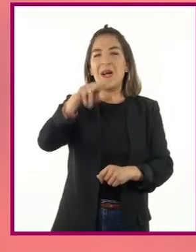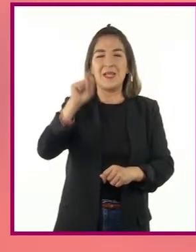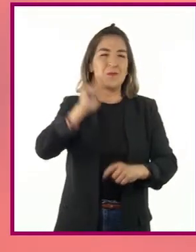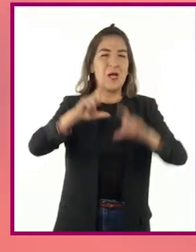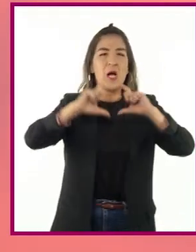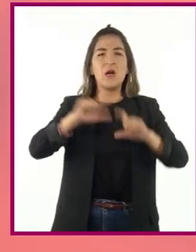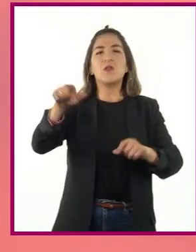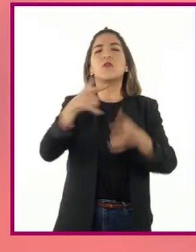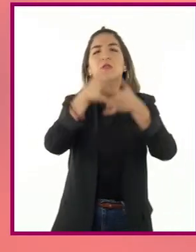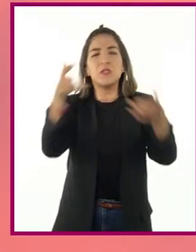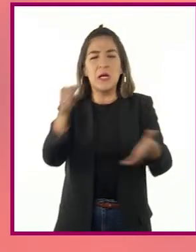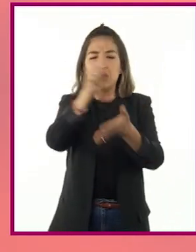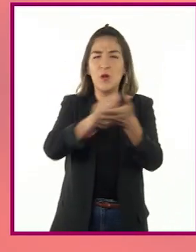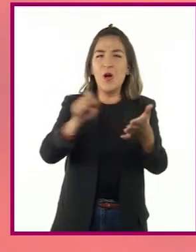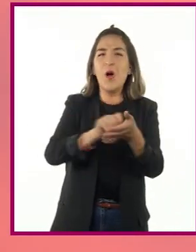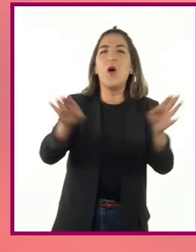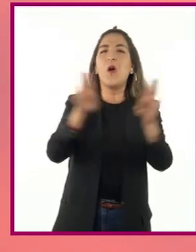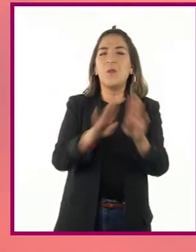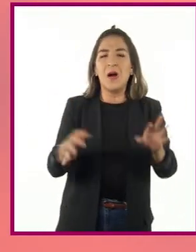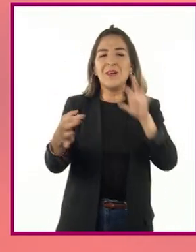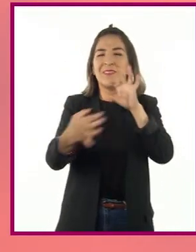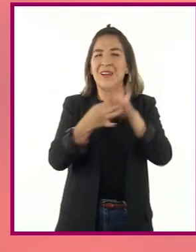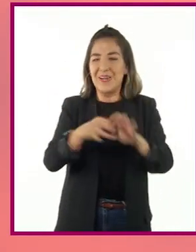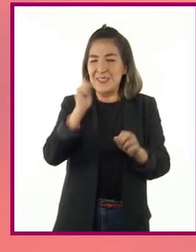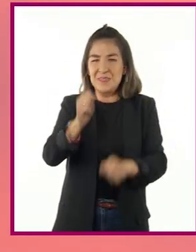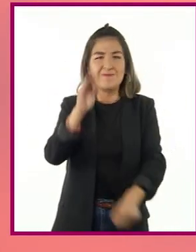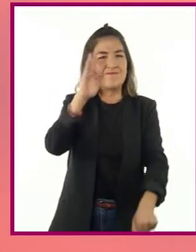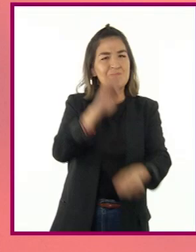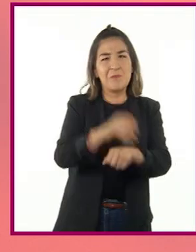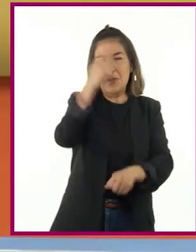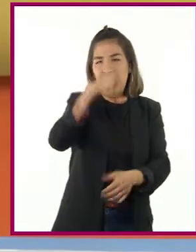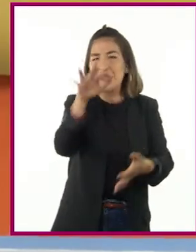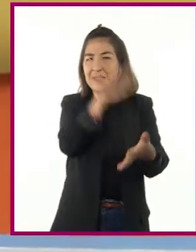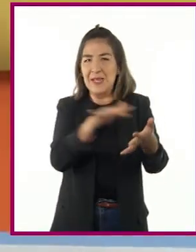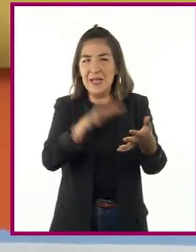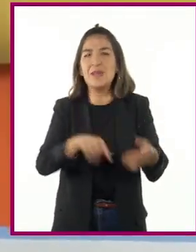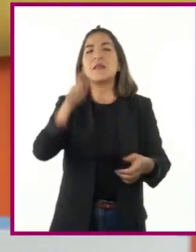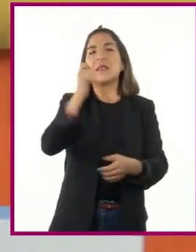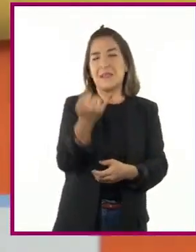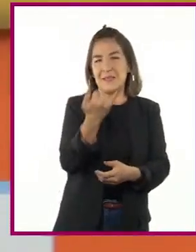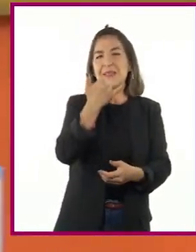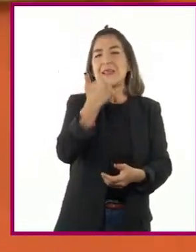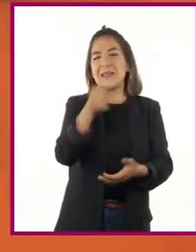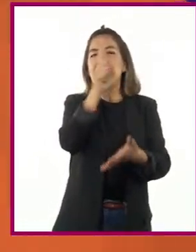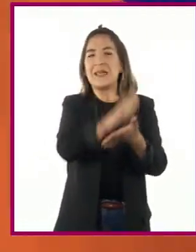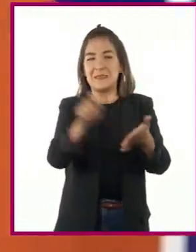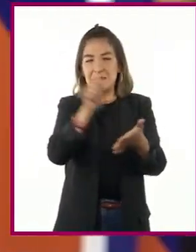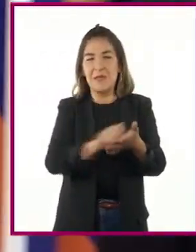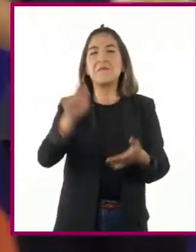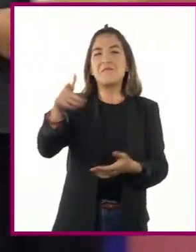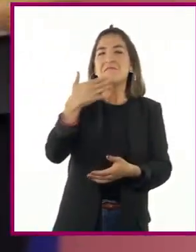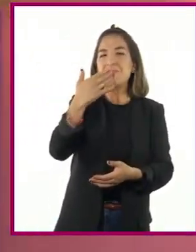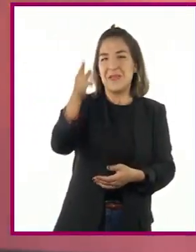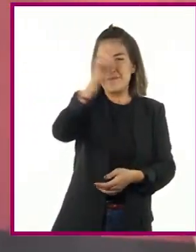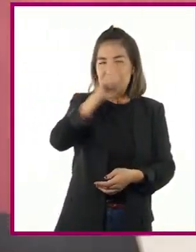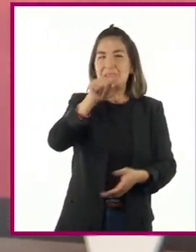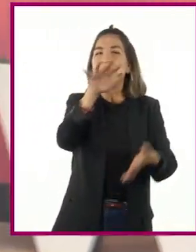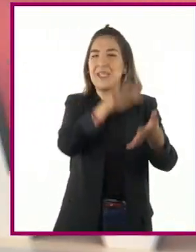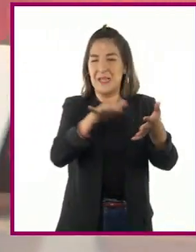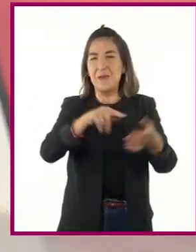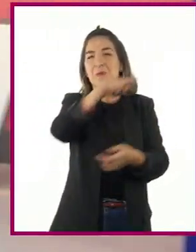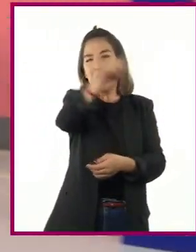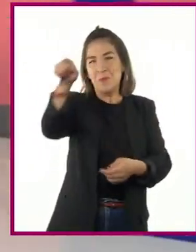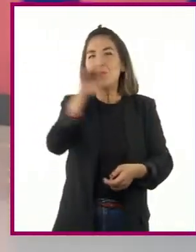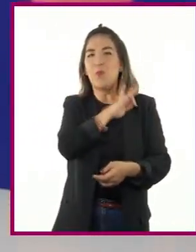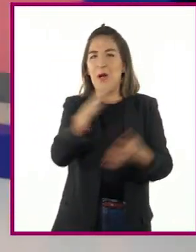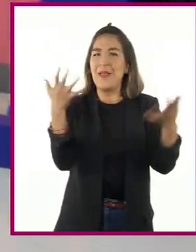relata cómo llegó a la poesía y defiende su derecho a leer y escribir. Me parece acertada tu sugerencia, profesora Denise.